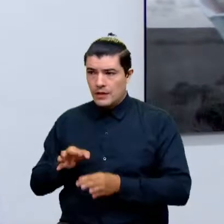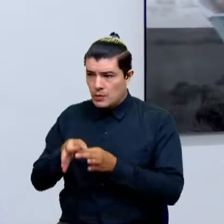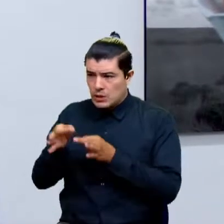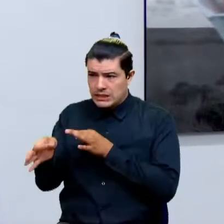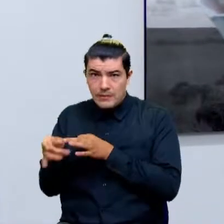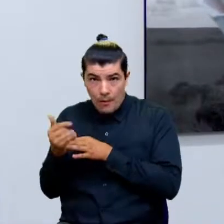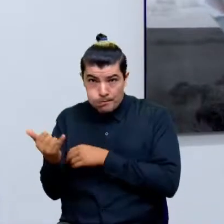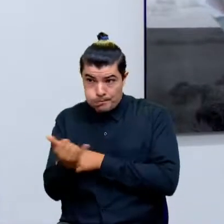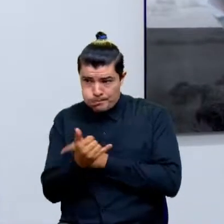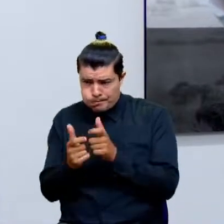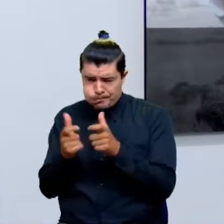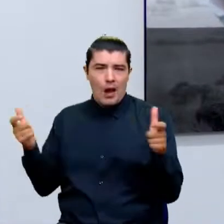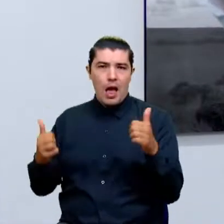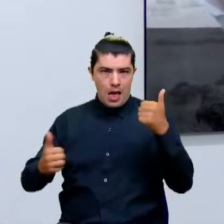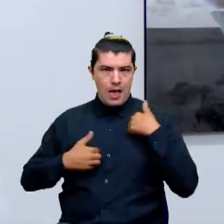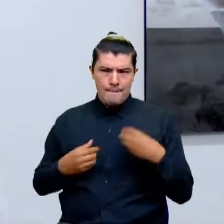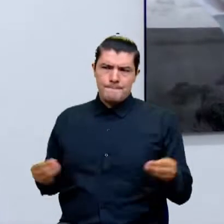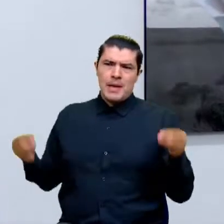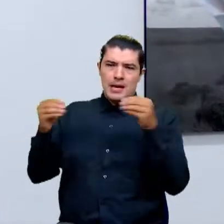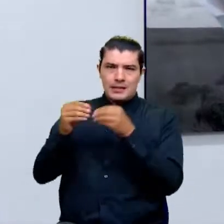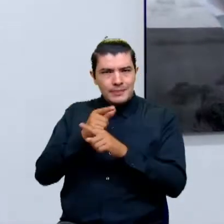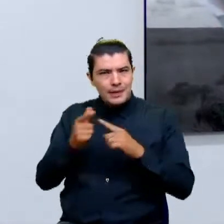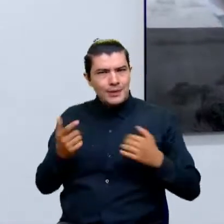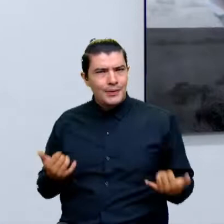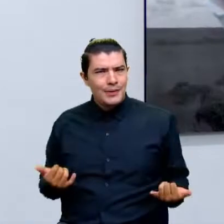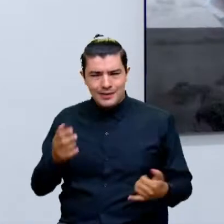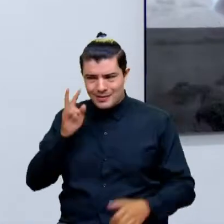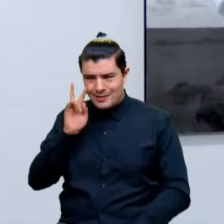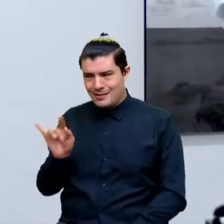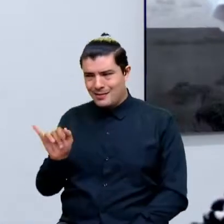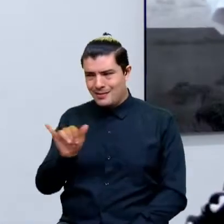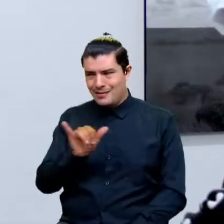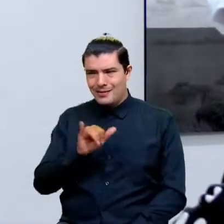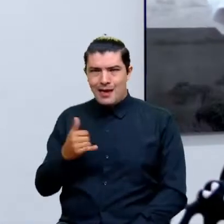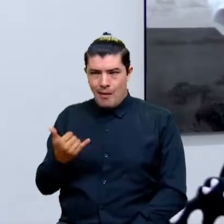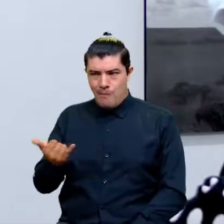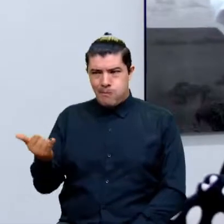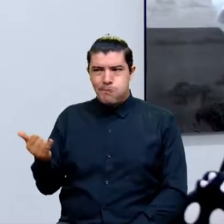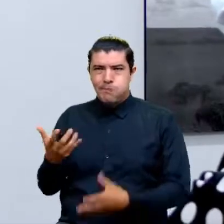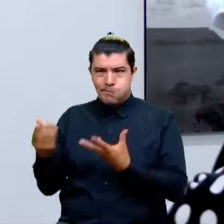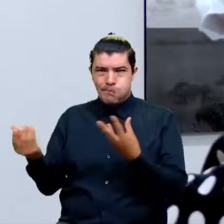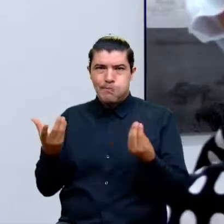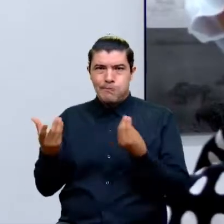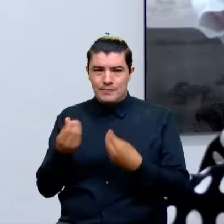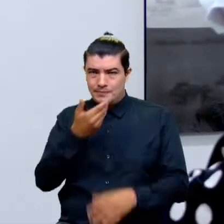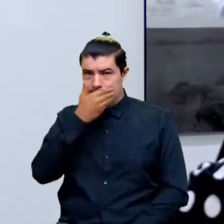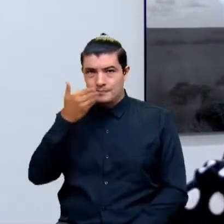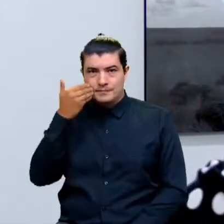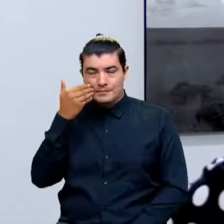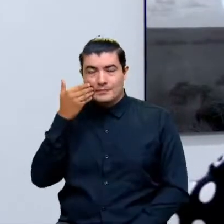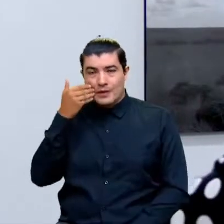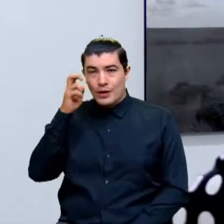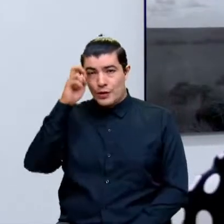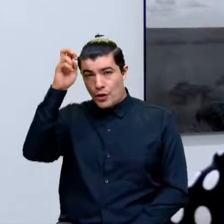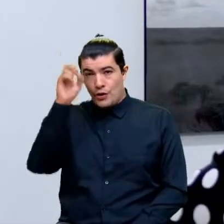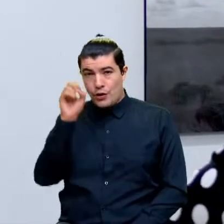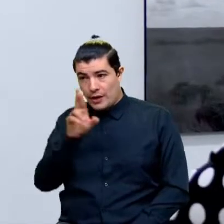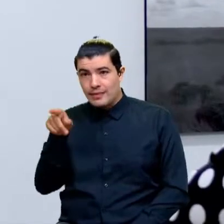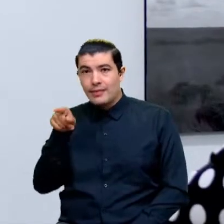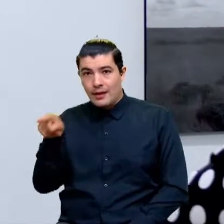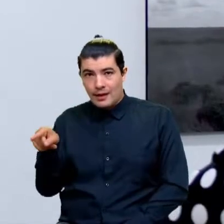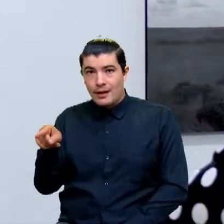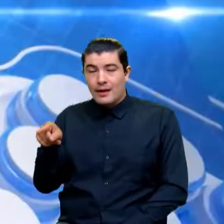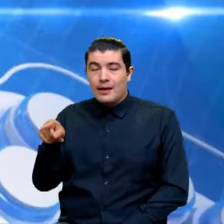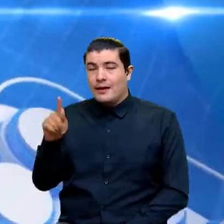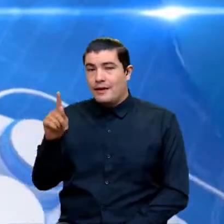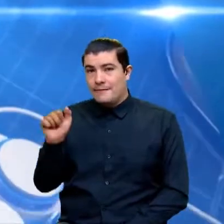del departamento norte de Santander. Hoy nos encontramos también con una altísima presencia del Frente Nororiental del Ejército de Liberación Nacional, pero